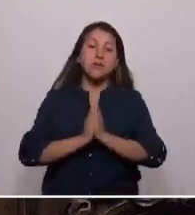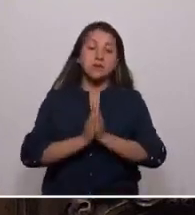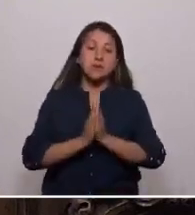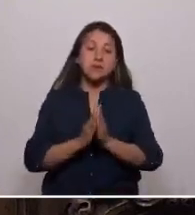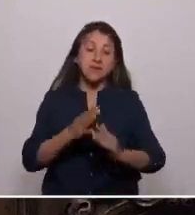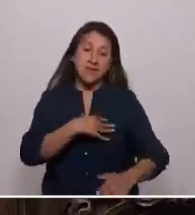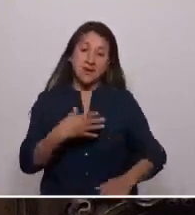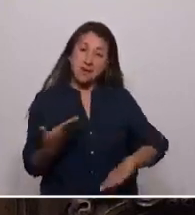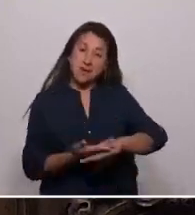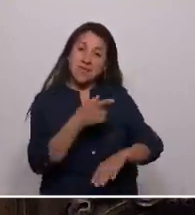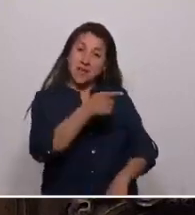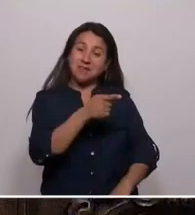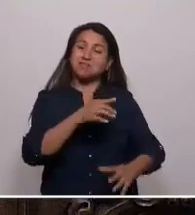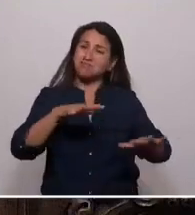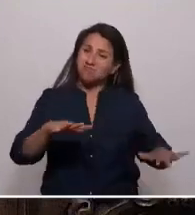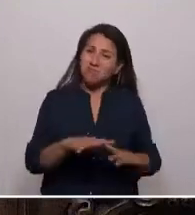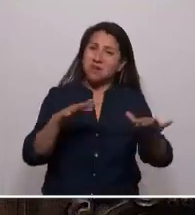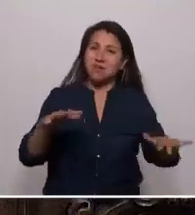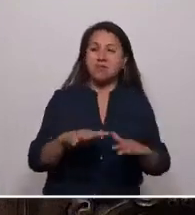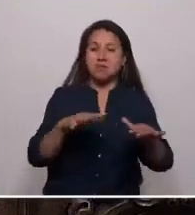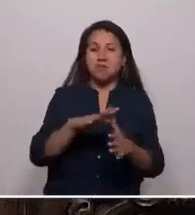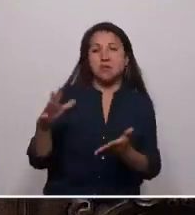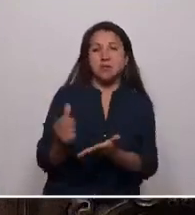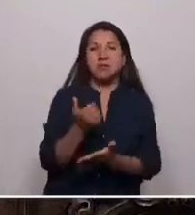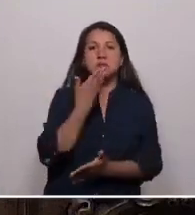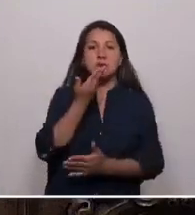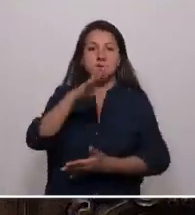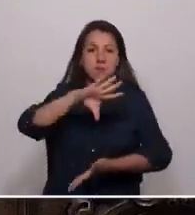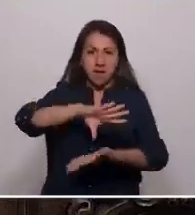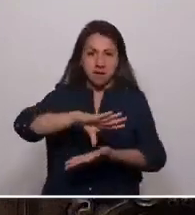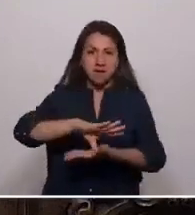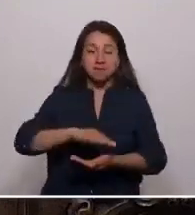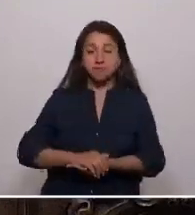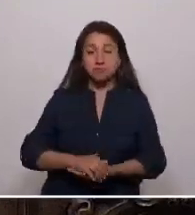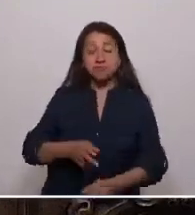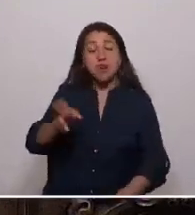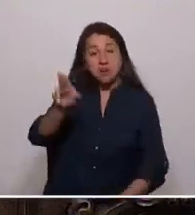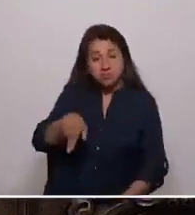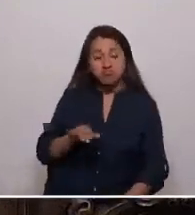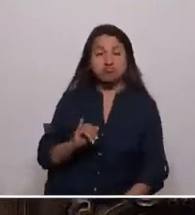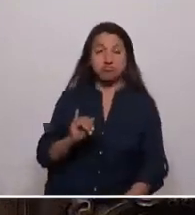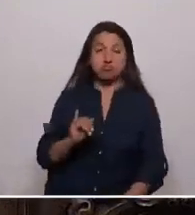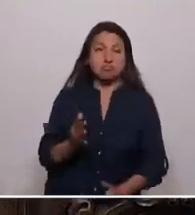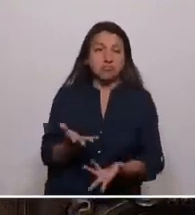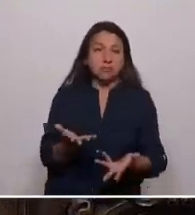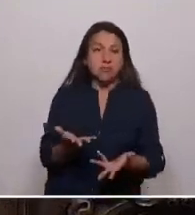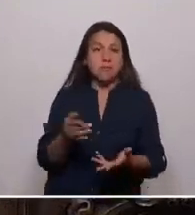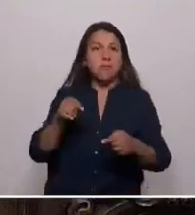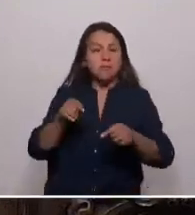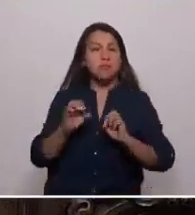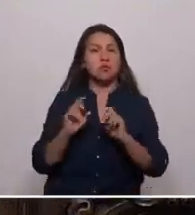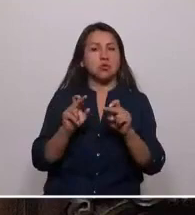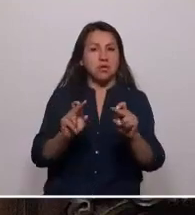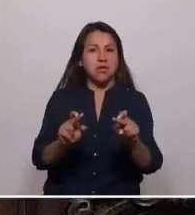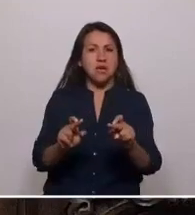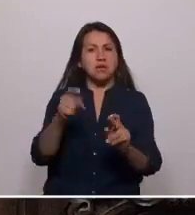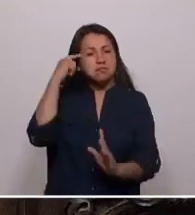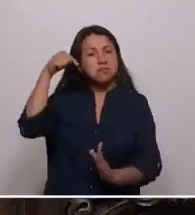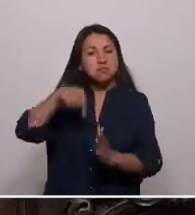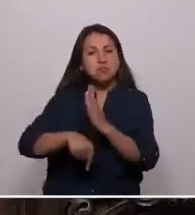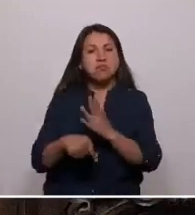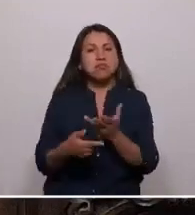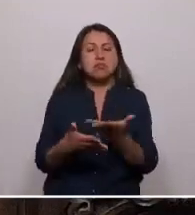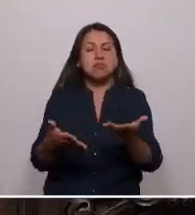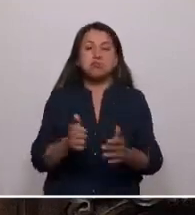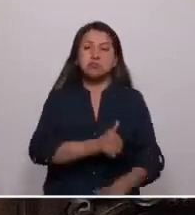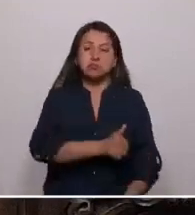mayor esfuerzo en la convención para tener un mejor país. Y tiene toda la razón. Esta es una oportunidad de renovación profunda para todas